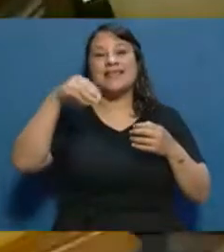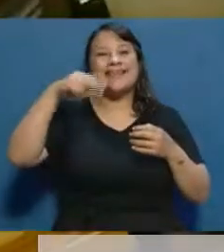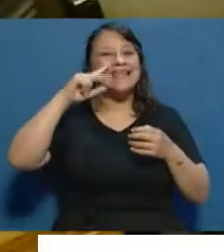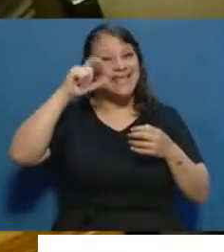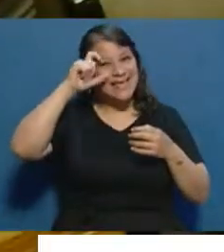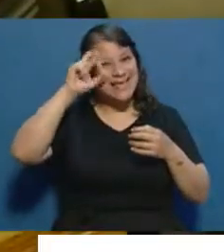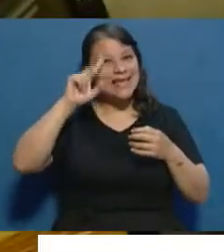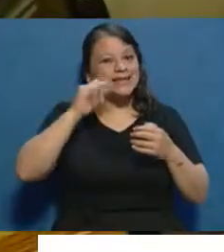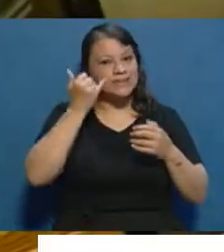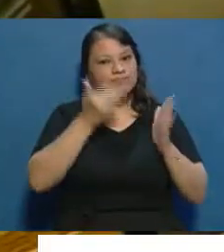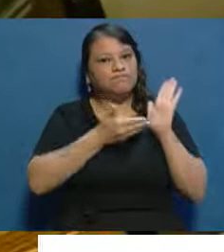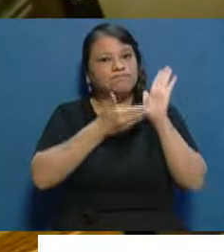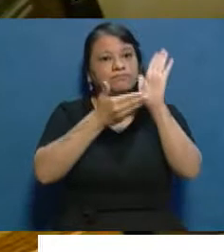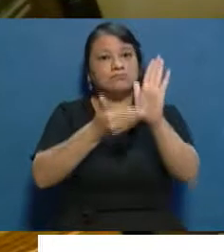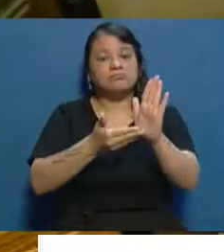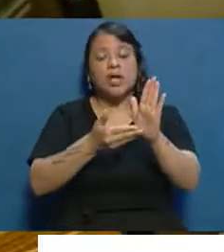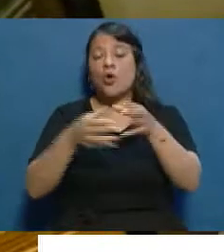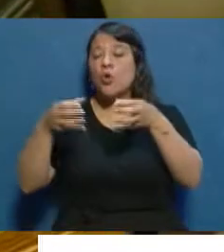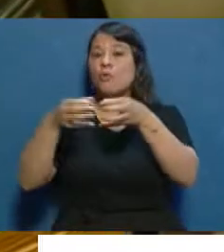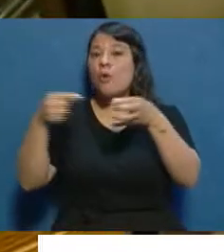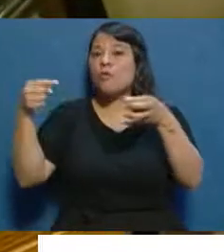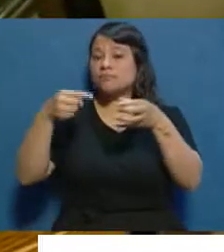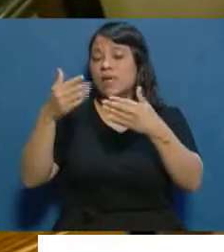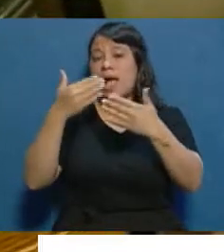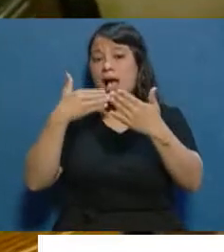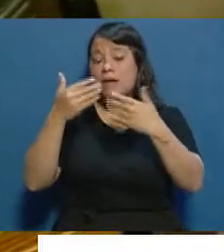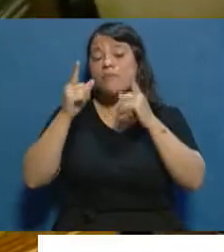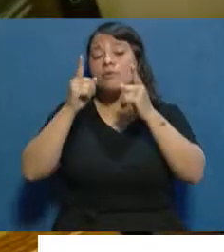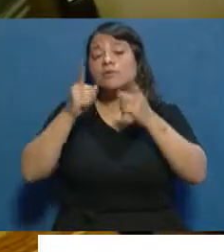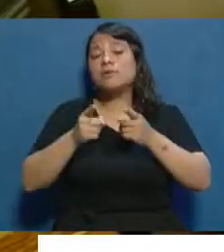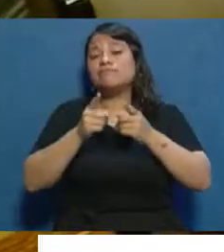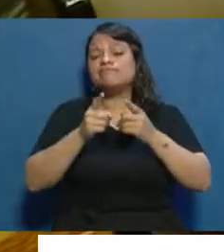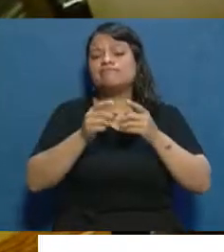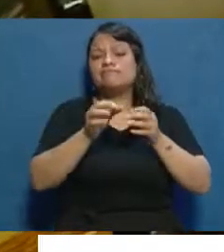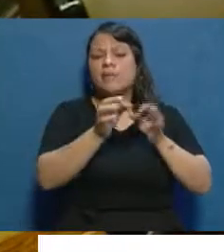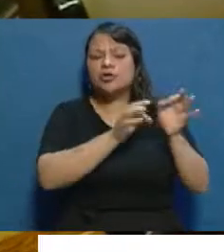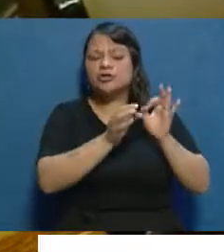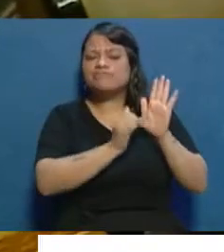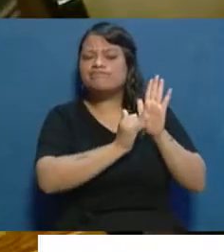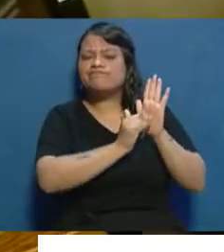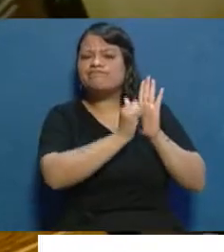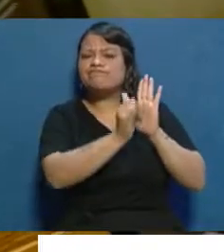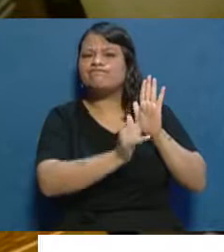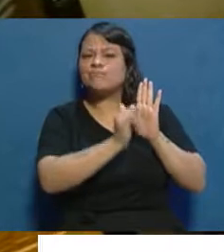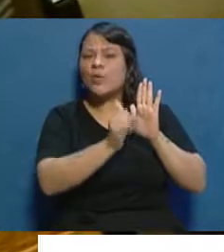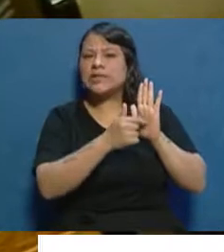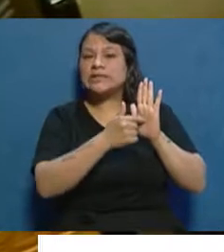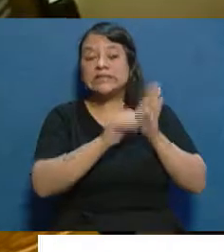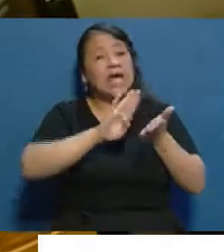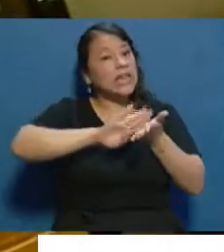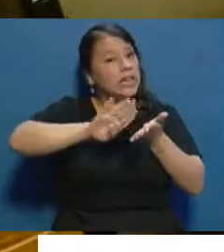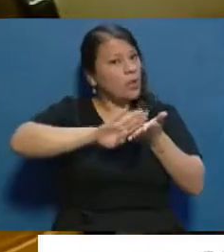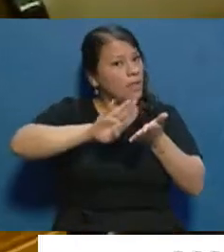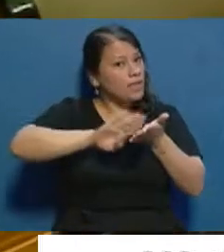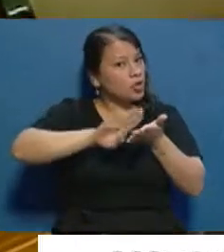provincial. Bueno, hablamos también con referentes de la oposición que advierten sobre este proyecto que trae más endeudamiento y